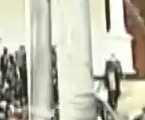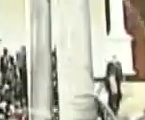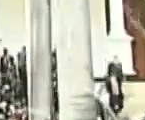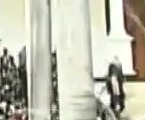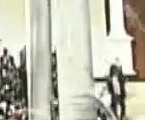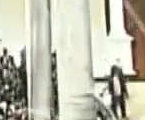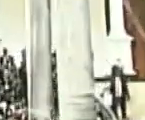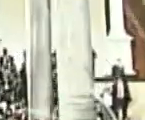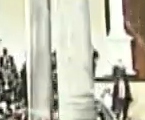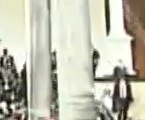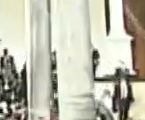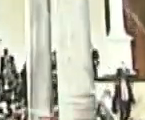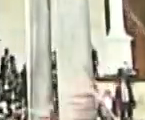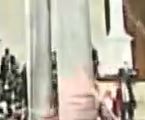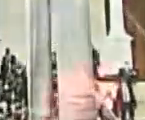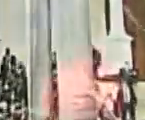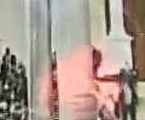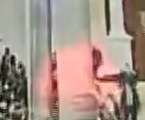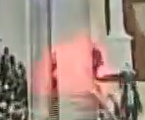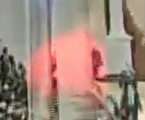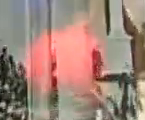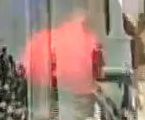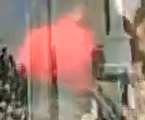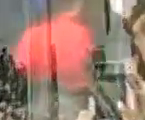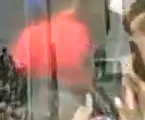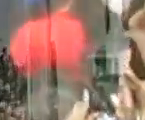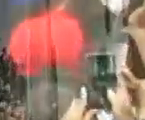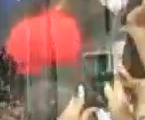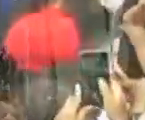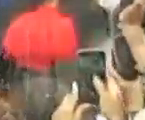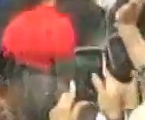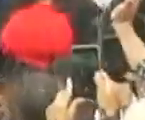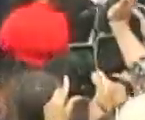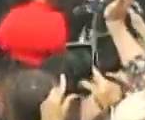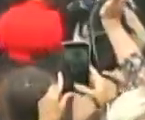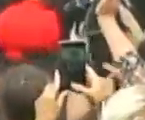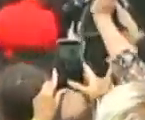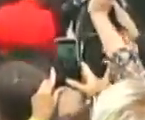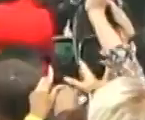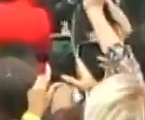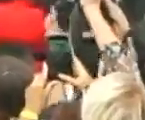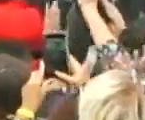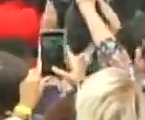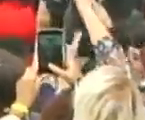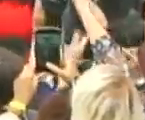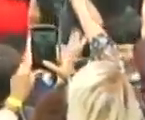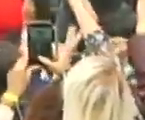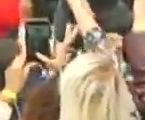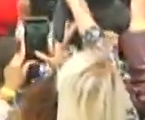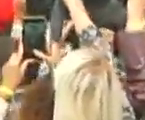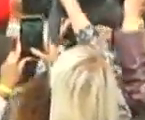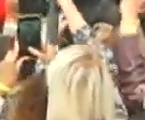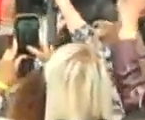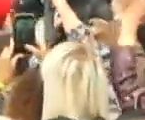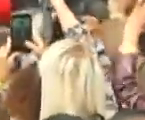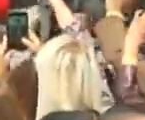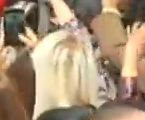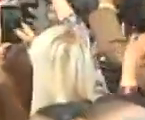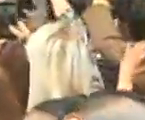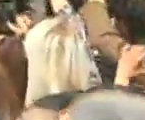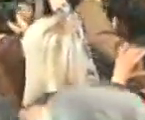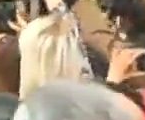a consolidar ese trabajo que ya inició la comisión creada por el presidente de la República